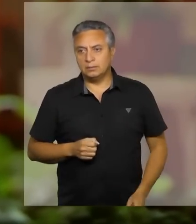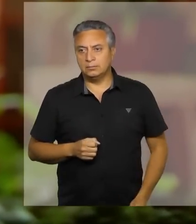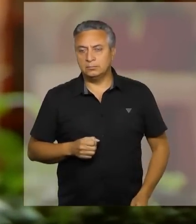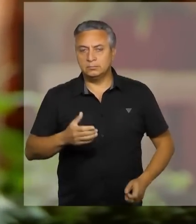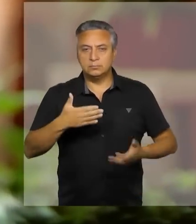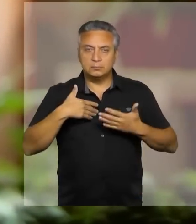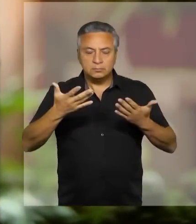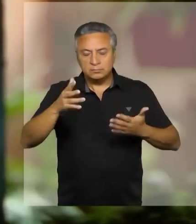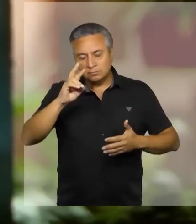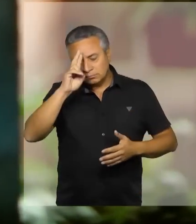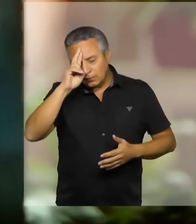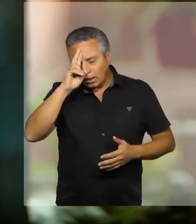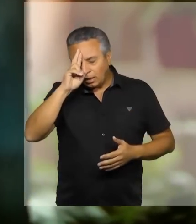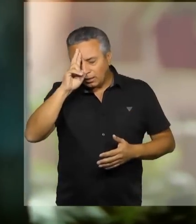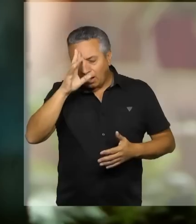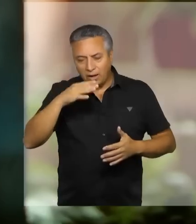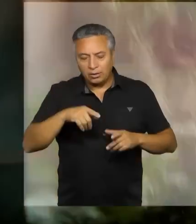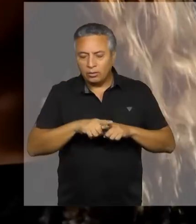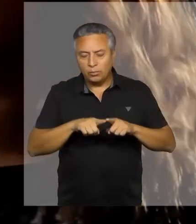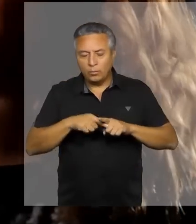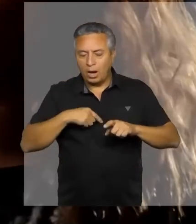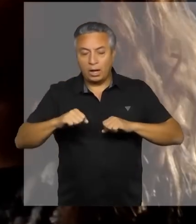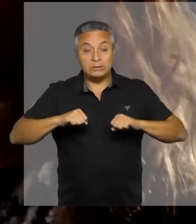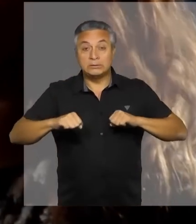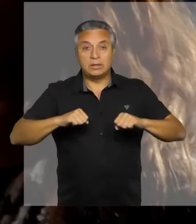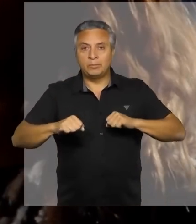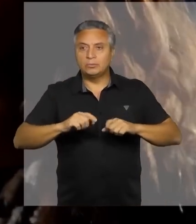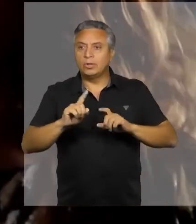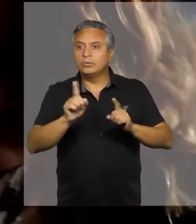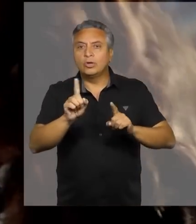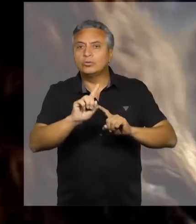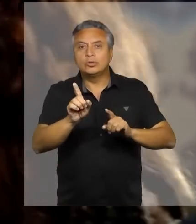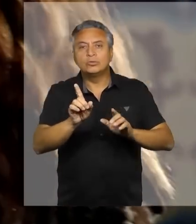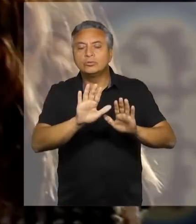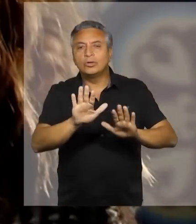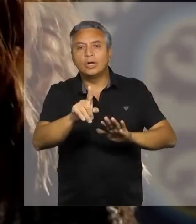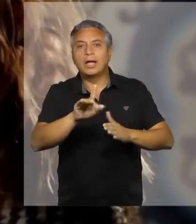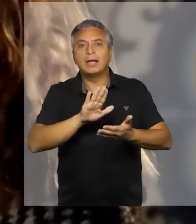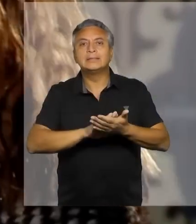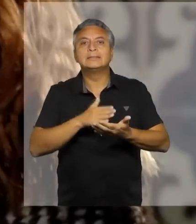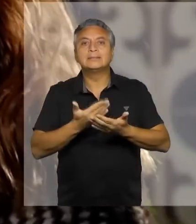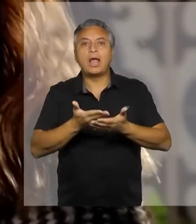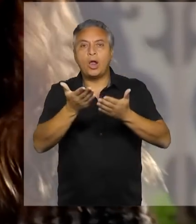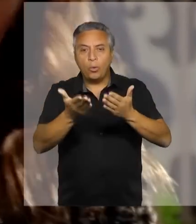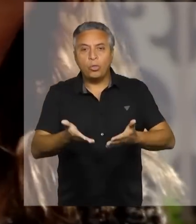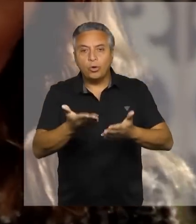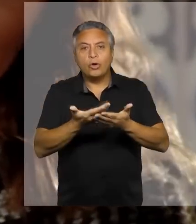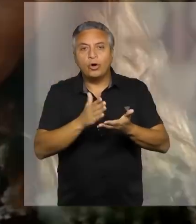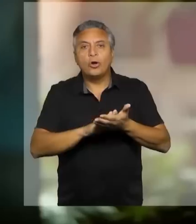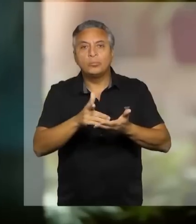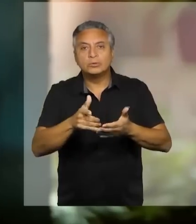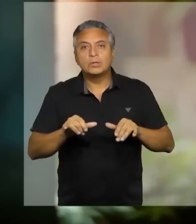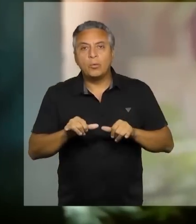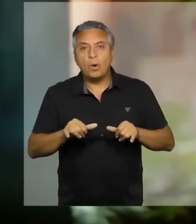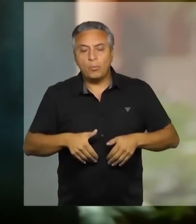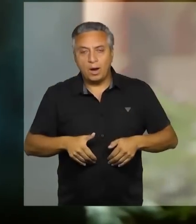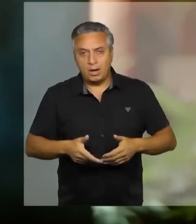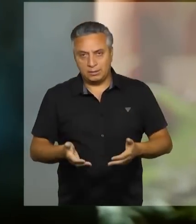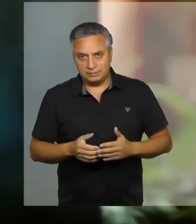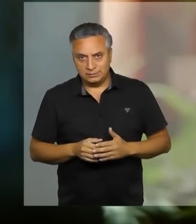Raro, po. Como un terremoto igual. No, digo de salud, como... ¿Cómo está la guaguita?